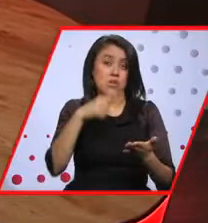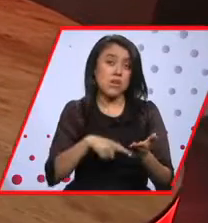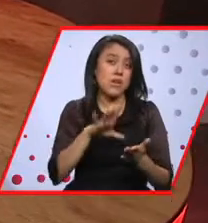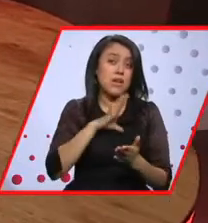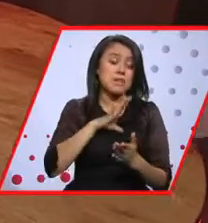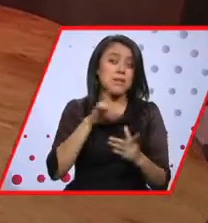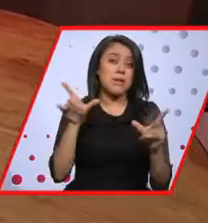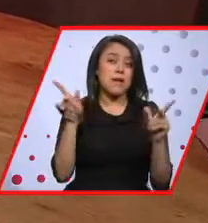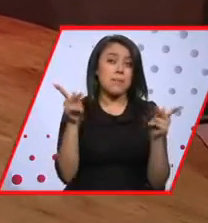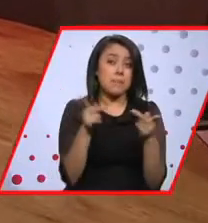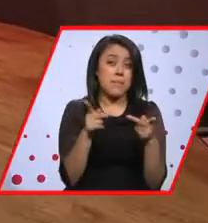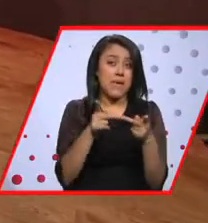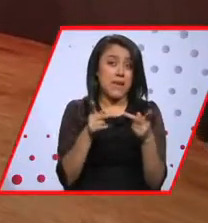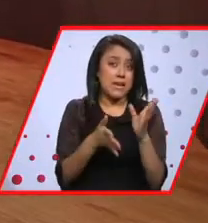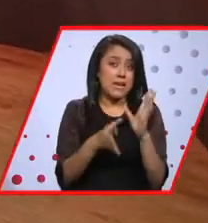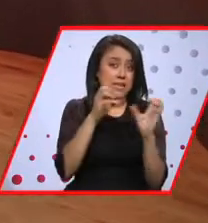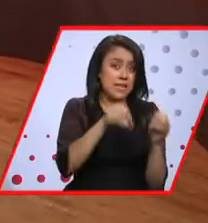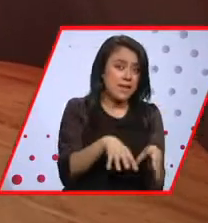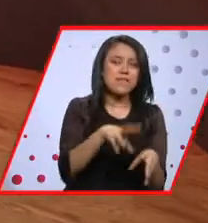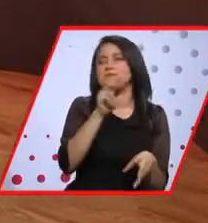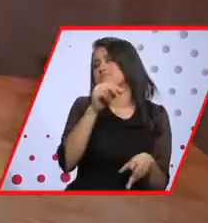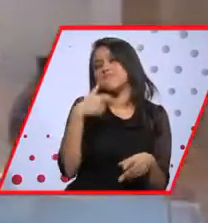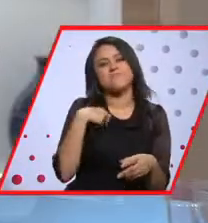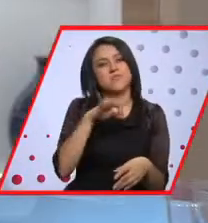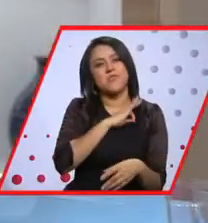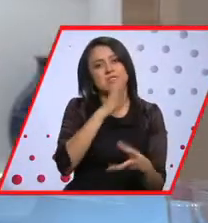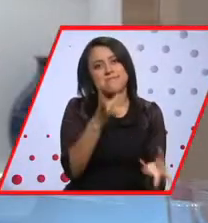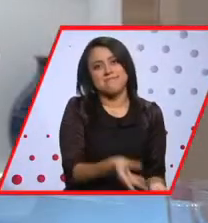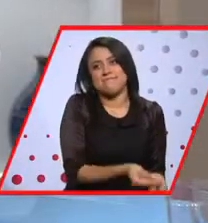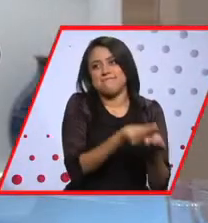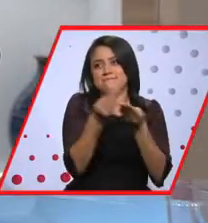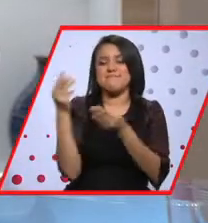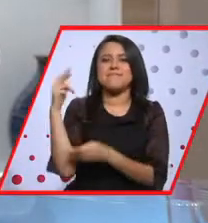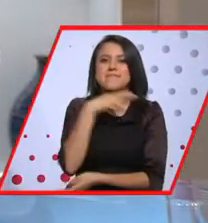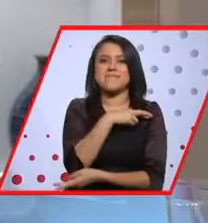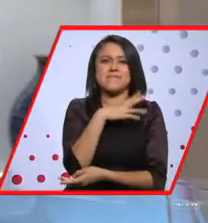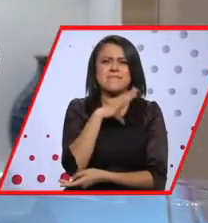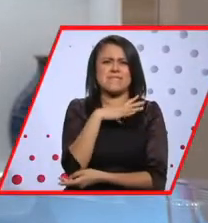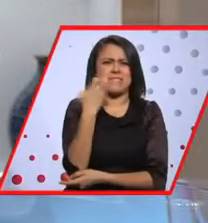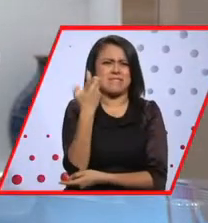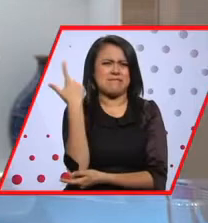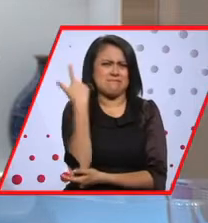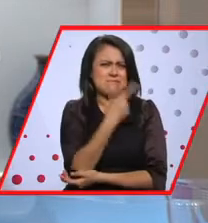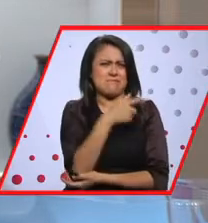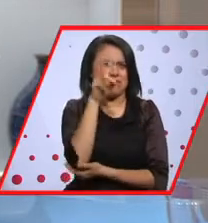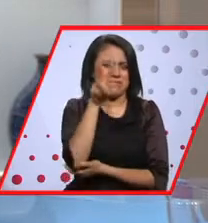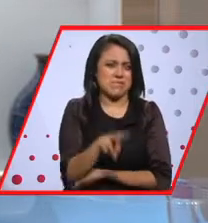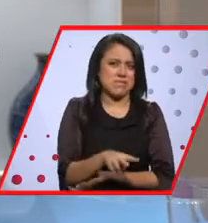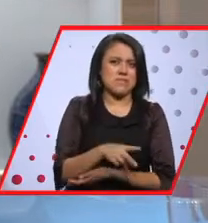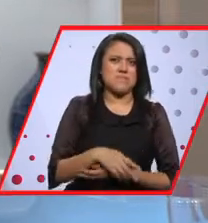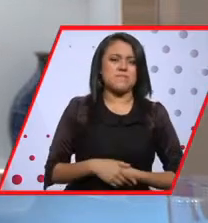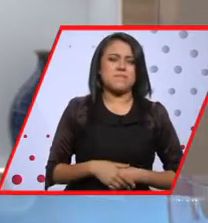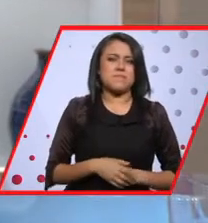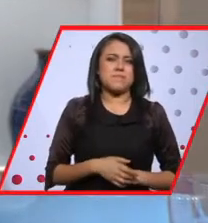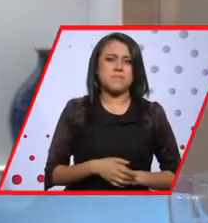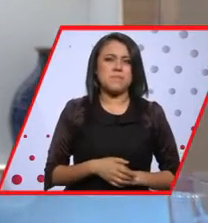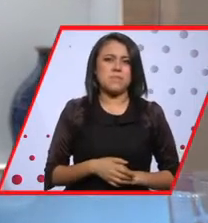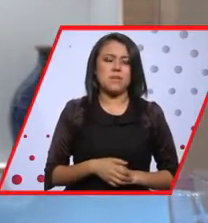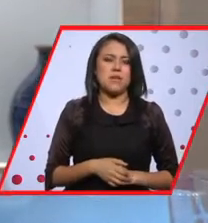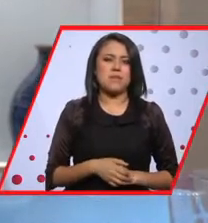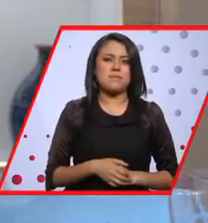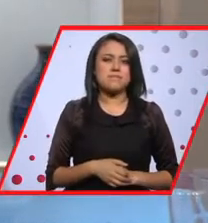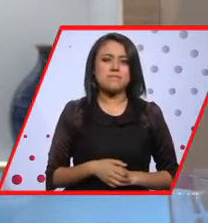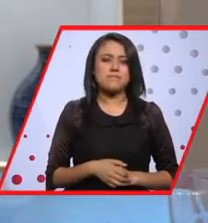fregadazo, lo primero que hizo, si alguien sobrevivió a todo esto, es llevarse la placa. Qué fregadasazo, ¿eh? No tiene otro calificativo, pero bueno.